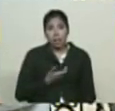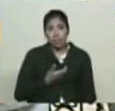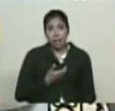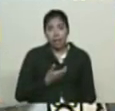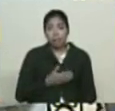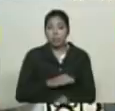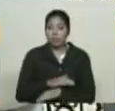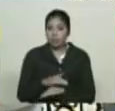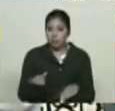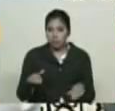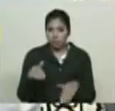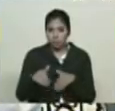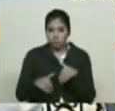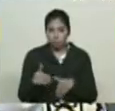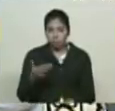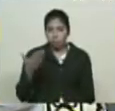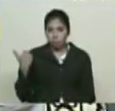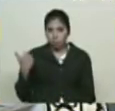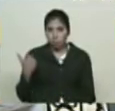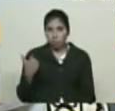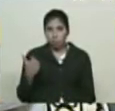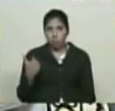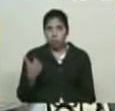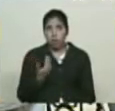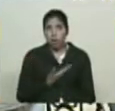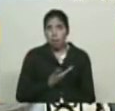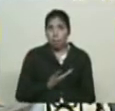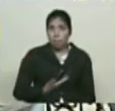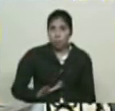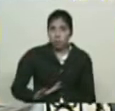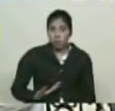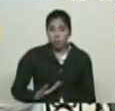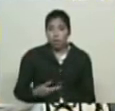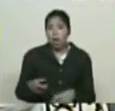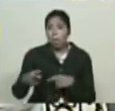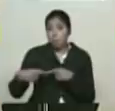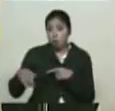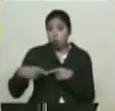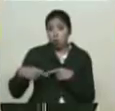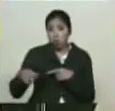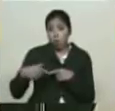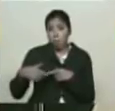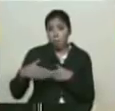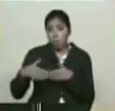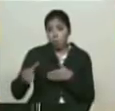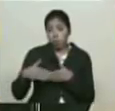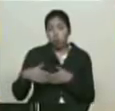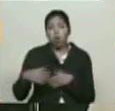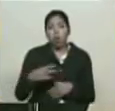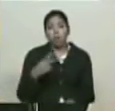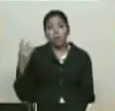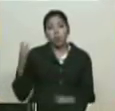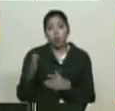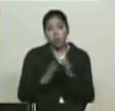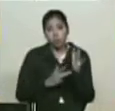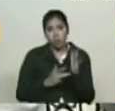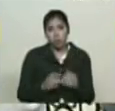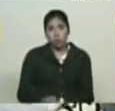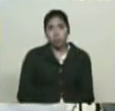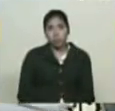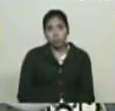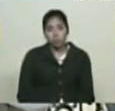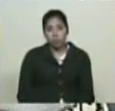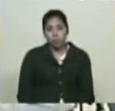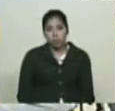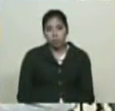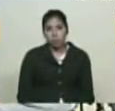Los alcaldes y alcaldesas del país fueron electos. El presidente de la República va a ser electo el 22 de abril. Y